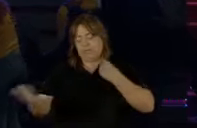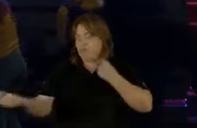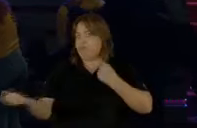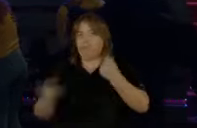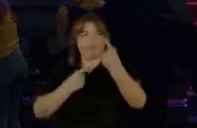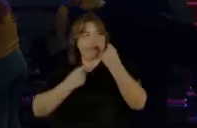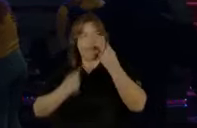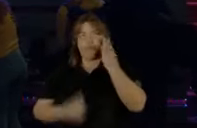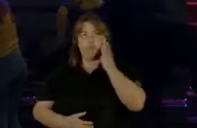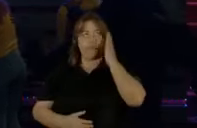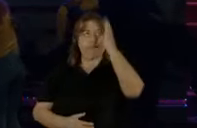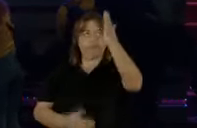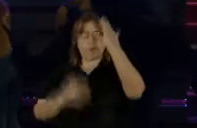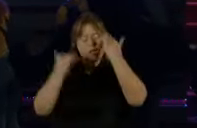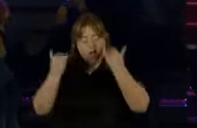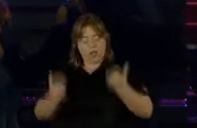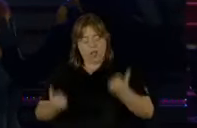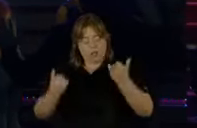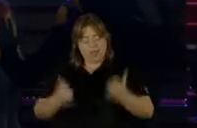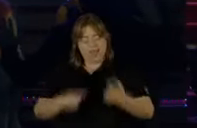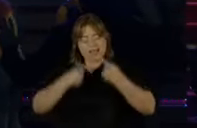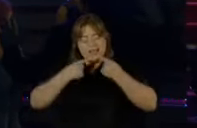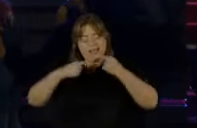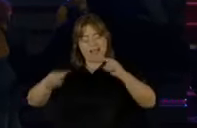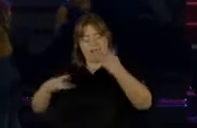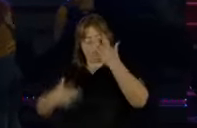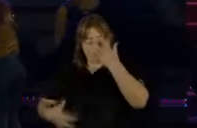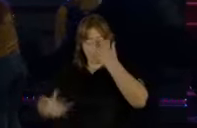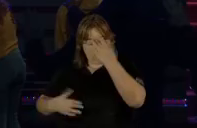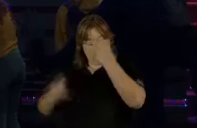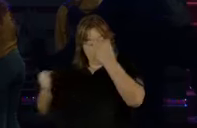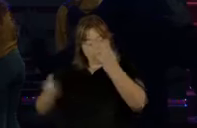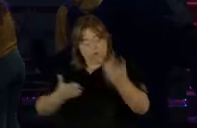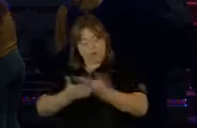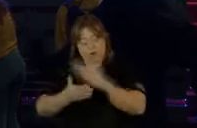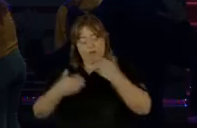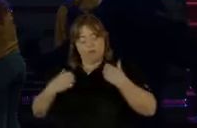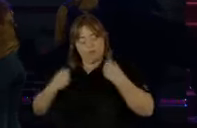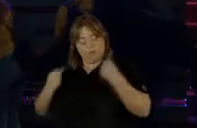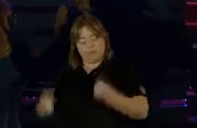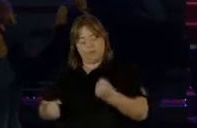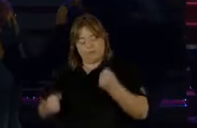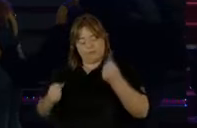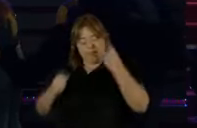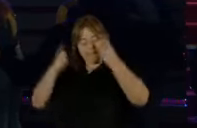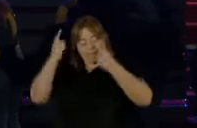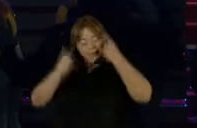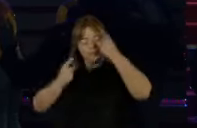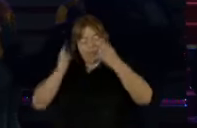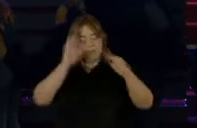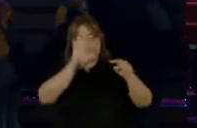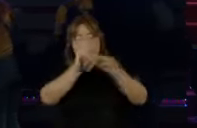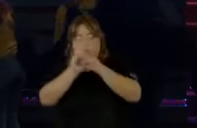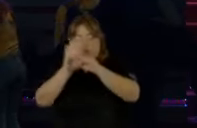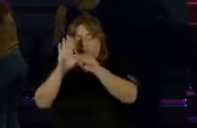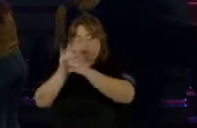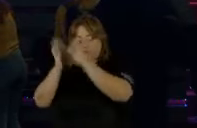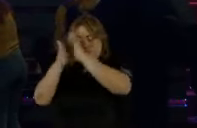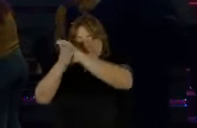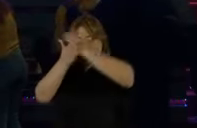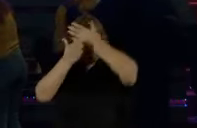hora. Ahora mismo declaro salud, declaro nueva fuerza. Todo pensamiento negativo ahora mismo es